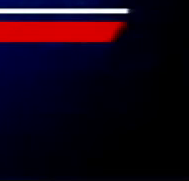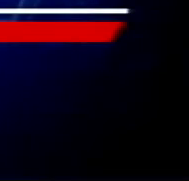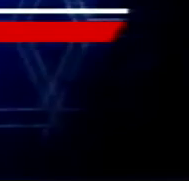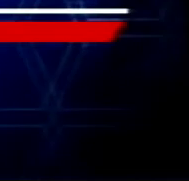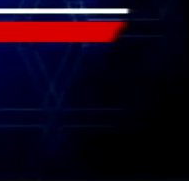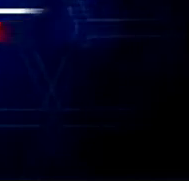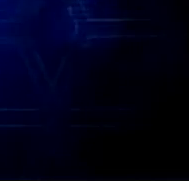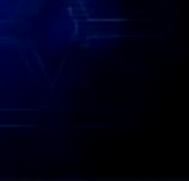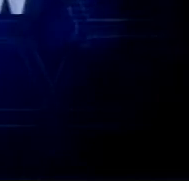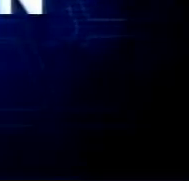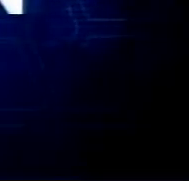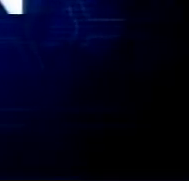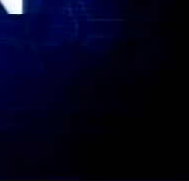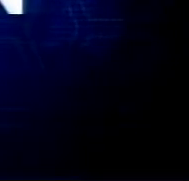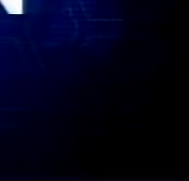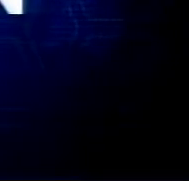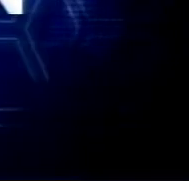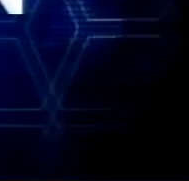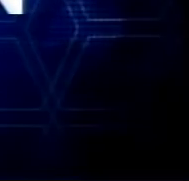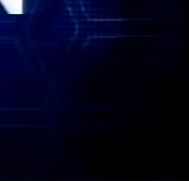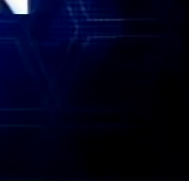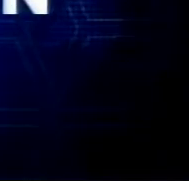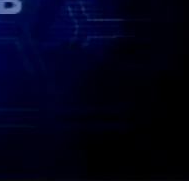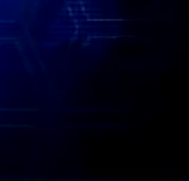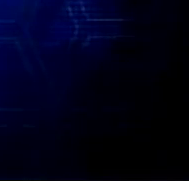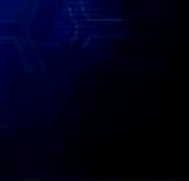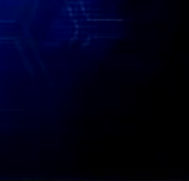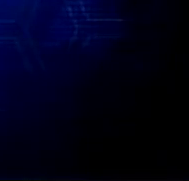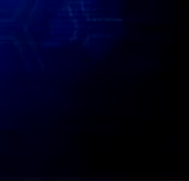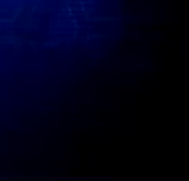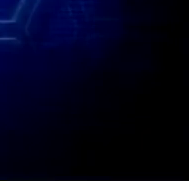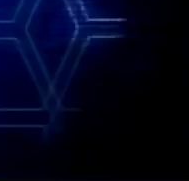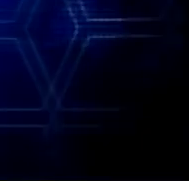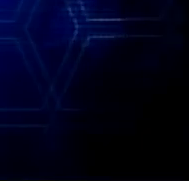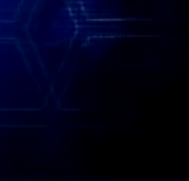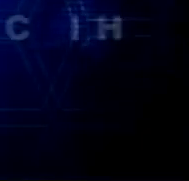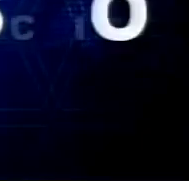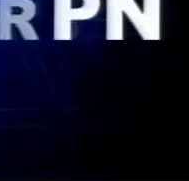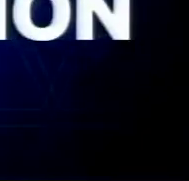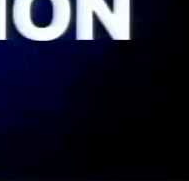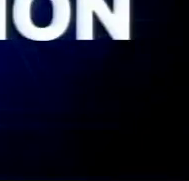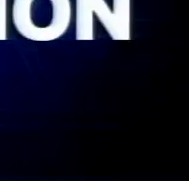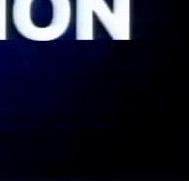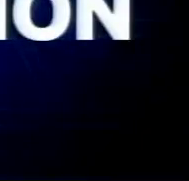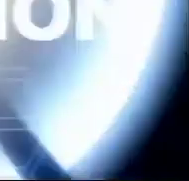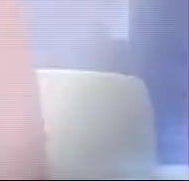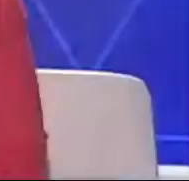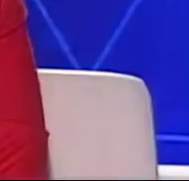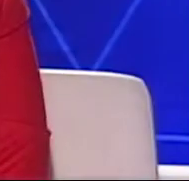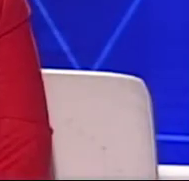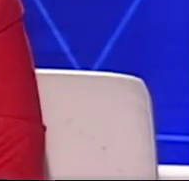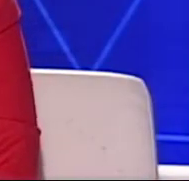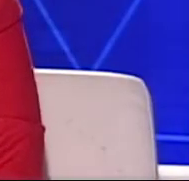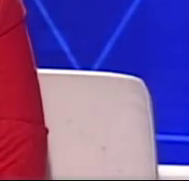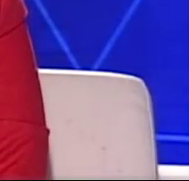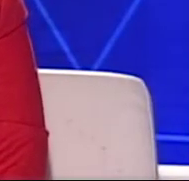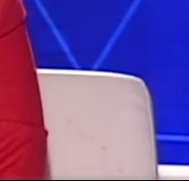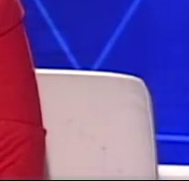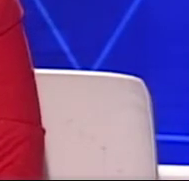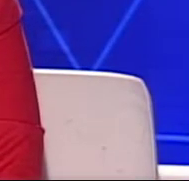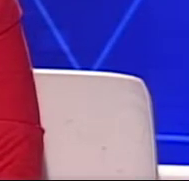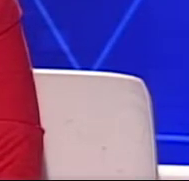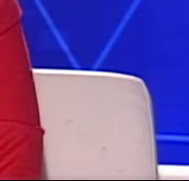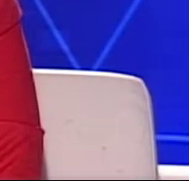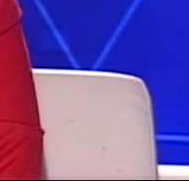Entrevista Venevisión. Líder en opinión. Por tu canal independiente, Venevisión. Muchísimas gracias